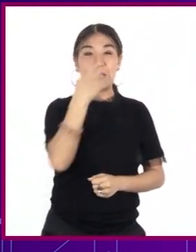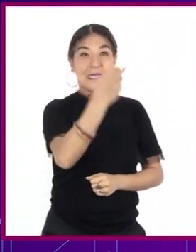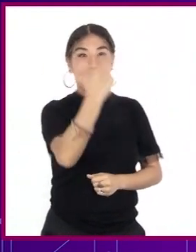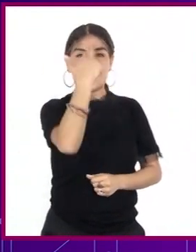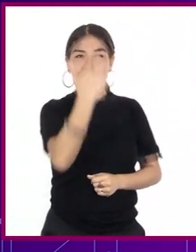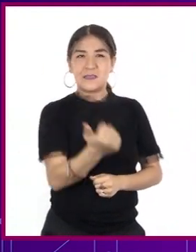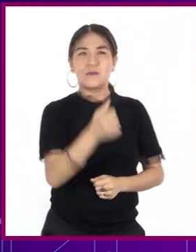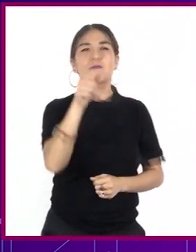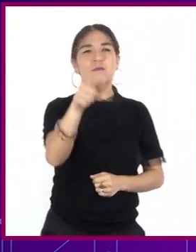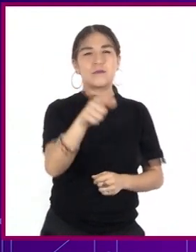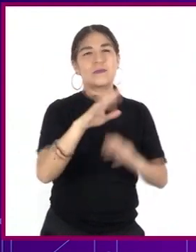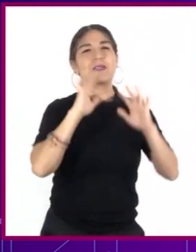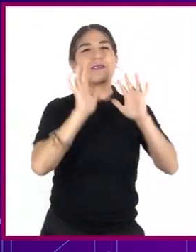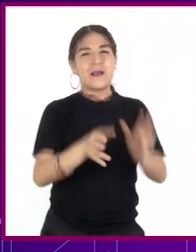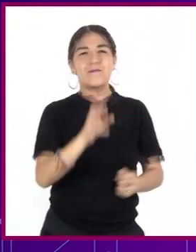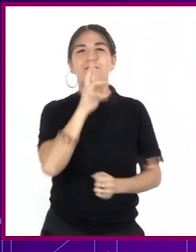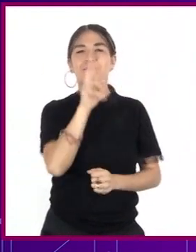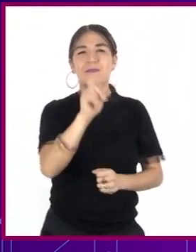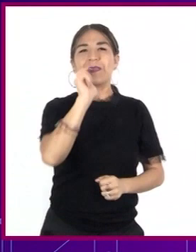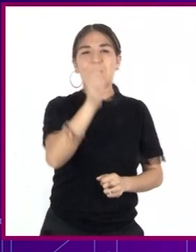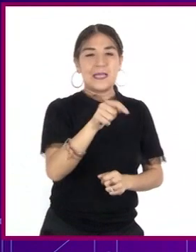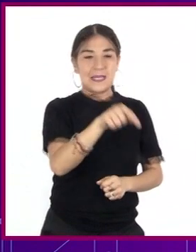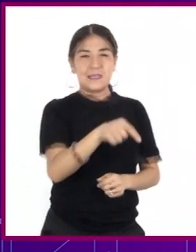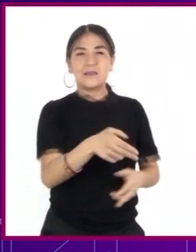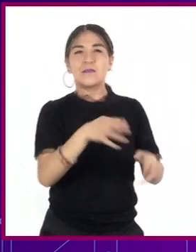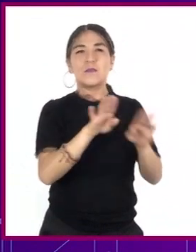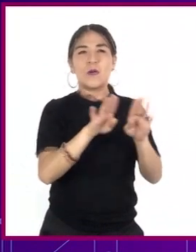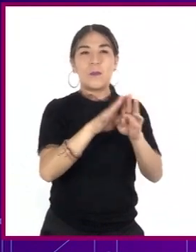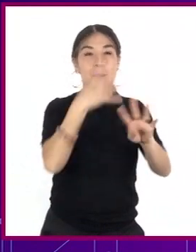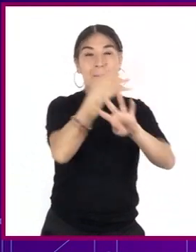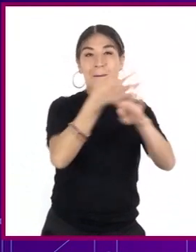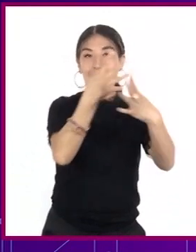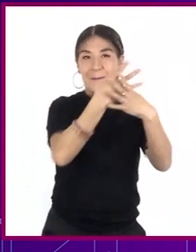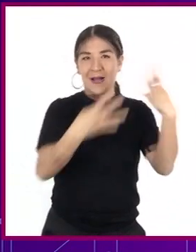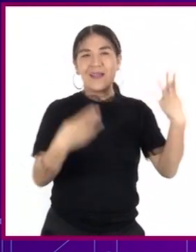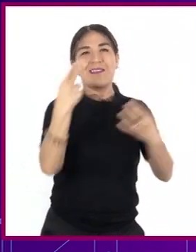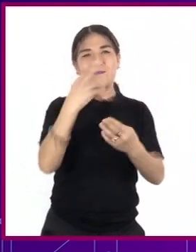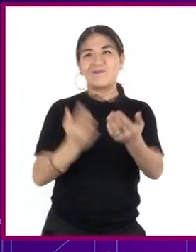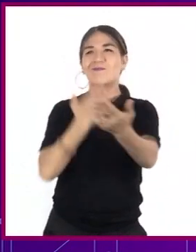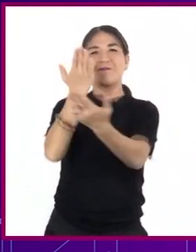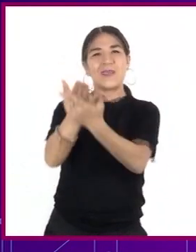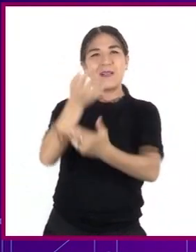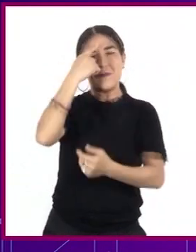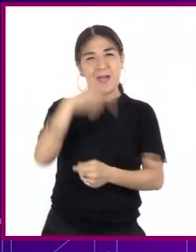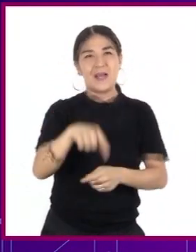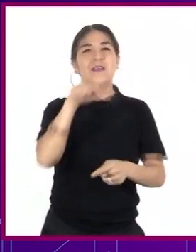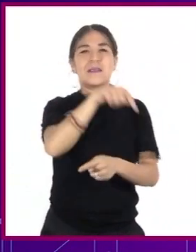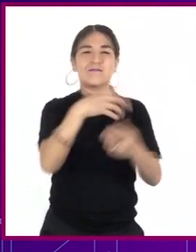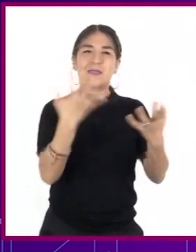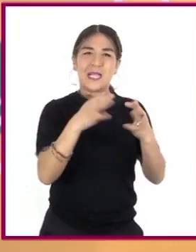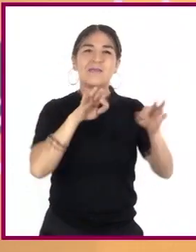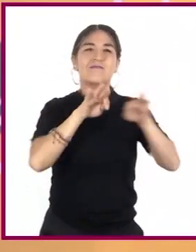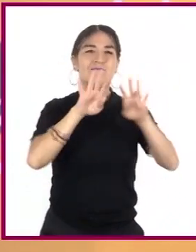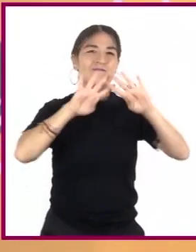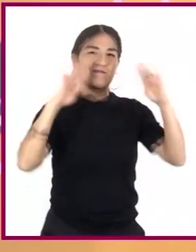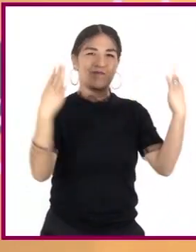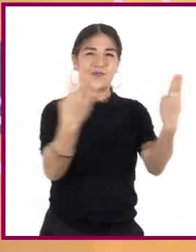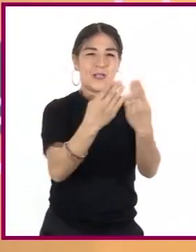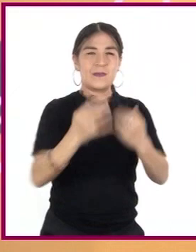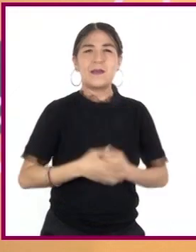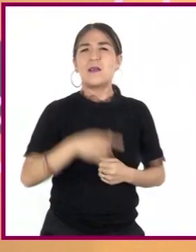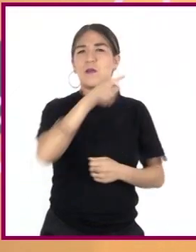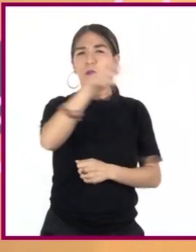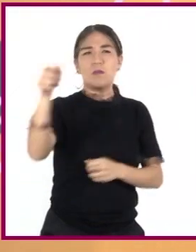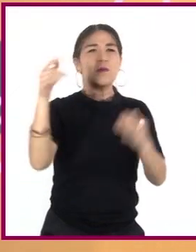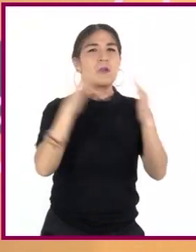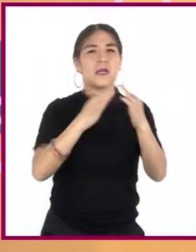tanto concluimos que esa es la cantidad de malla que necesita el ingeniero para hacer su trabajo. Allá en